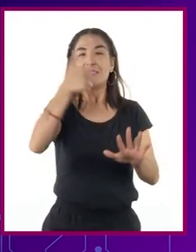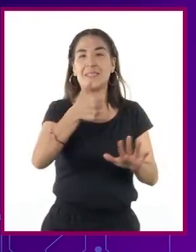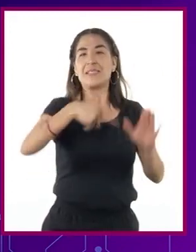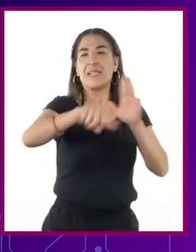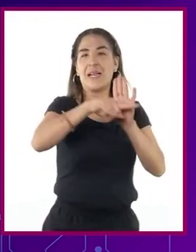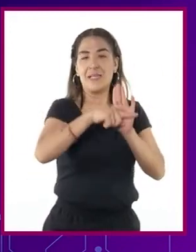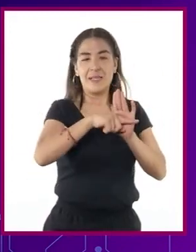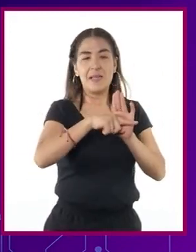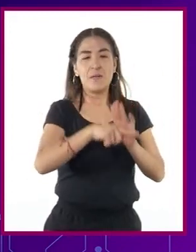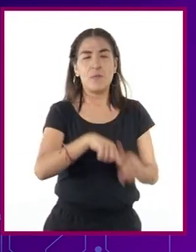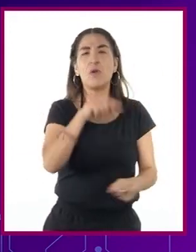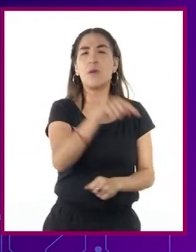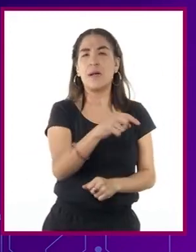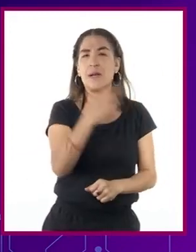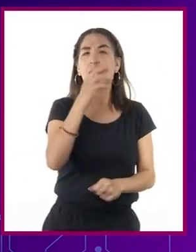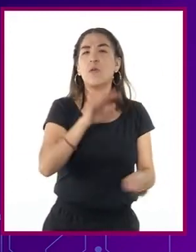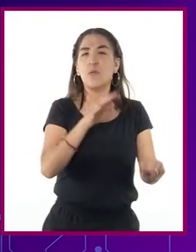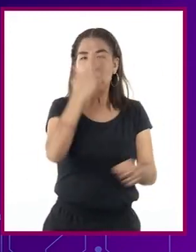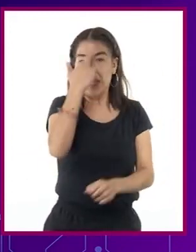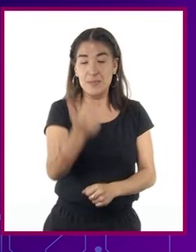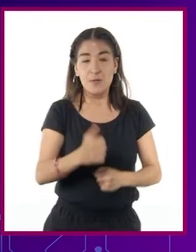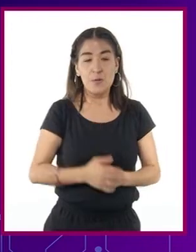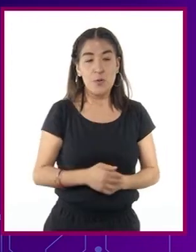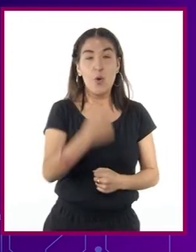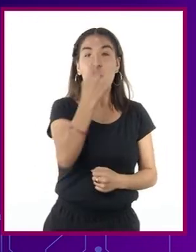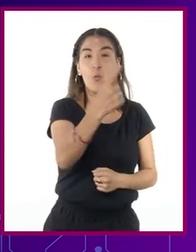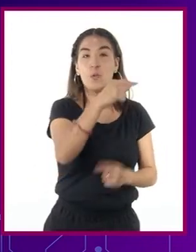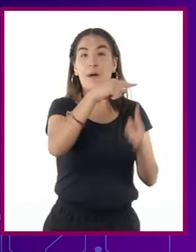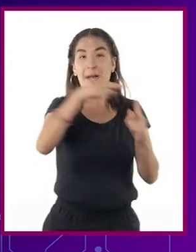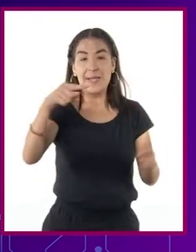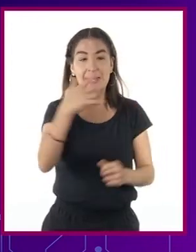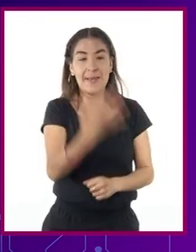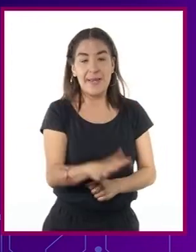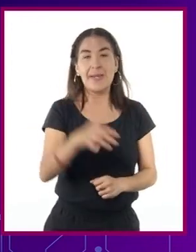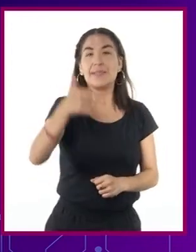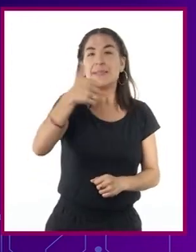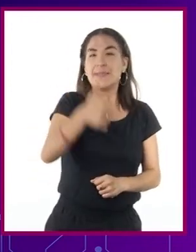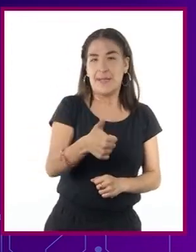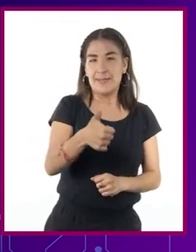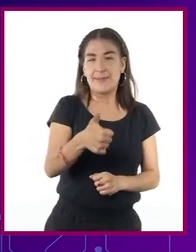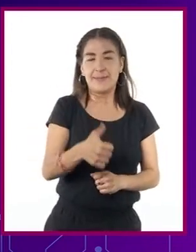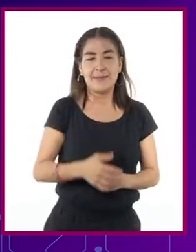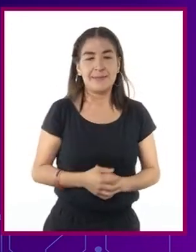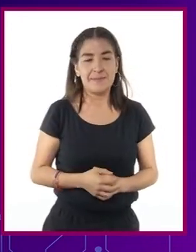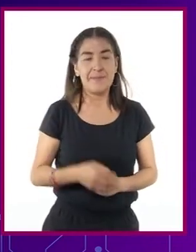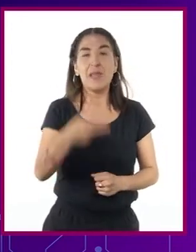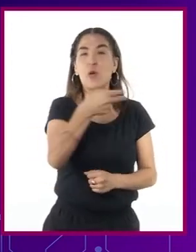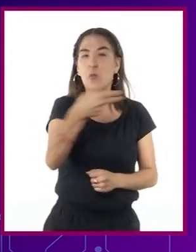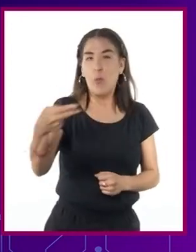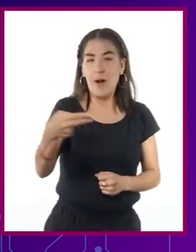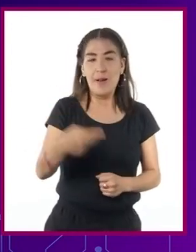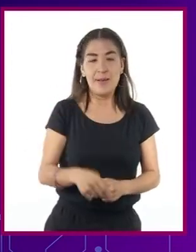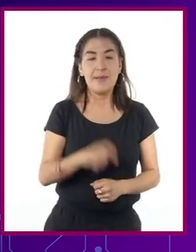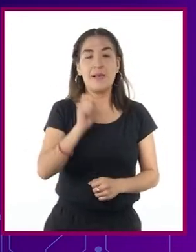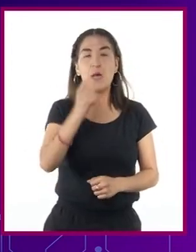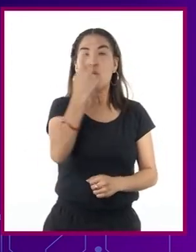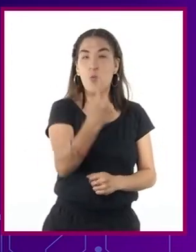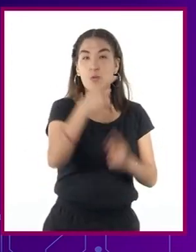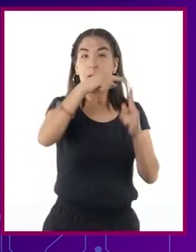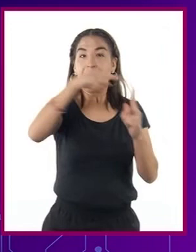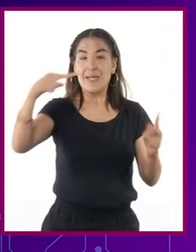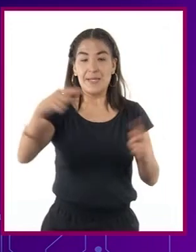negativo. Este factor es igual a 1 entre 10 elevado al exponente 6, que es igual a 1